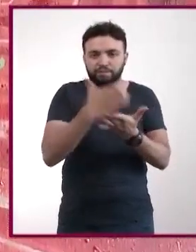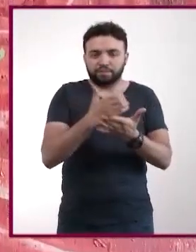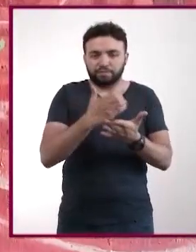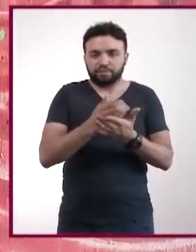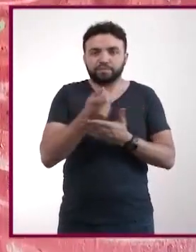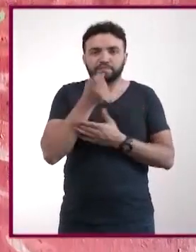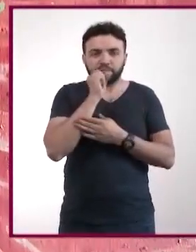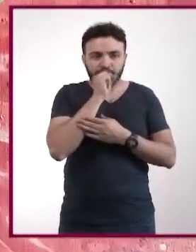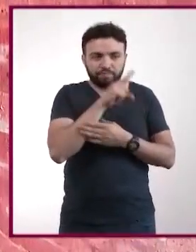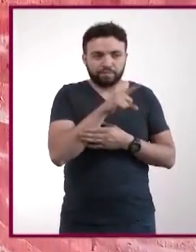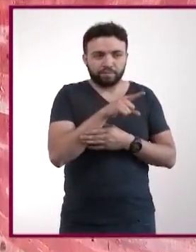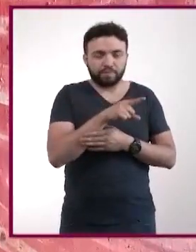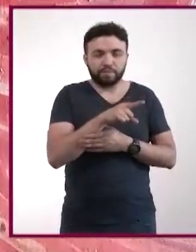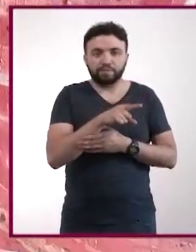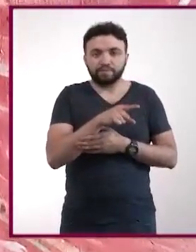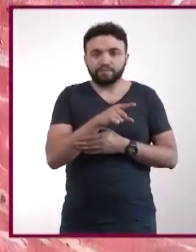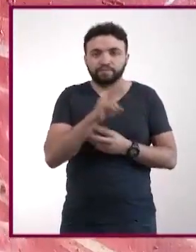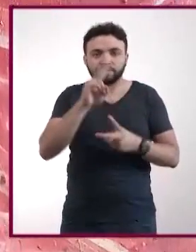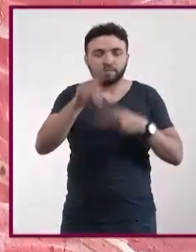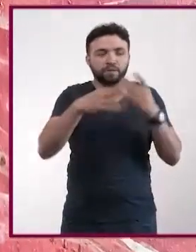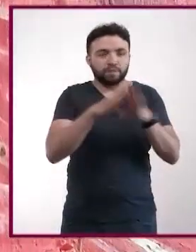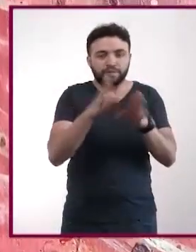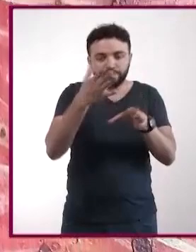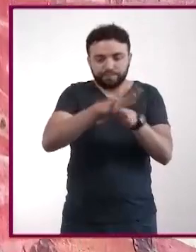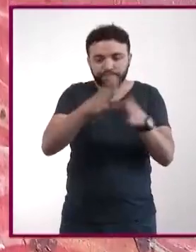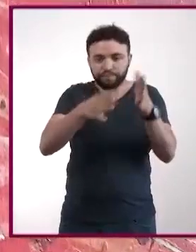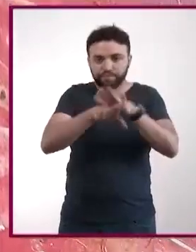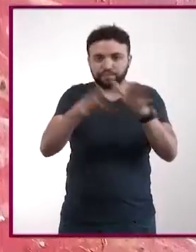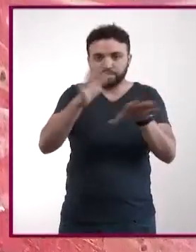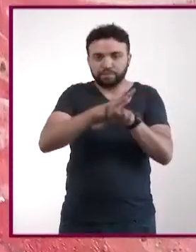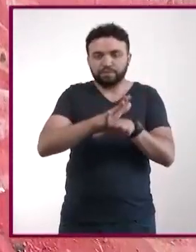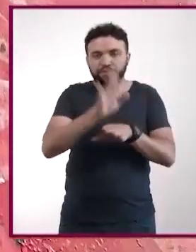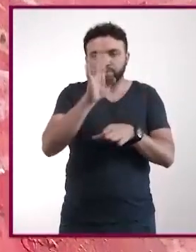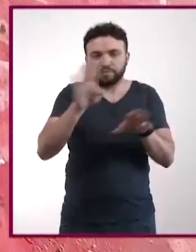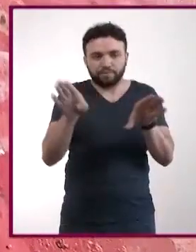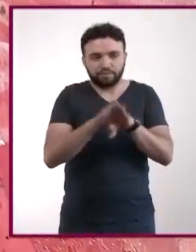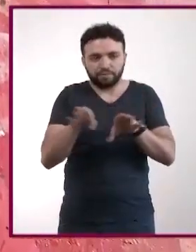pues se van construyendo como